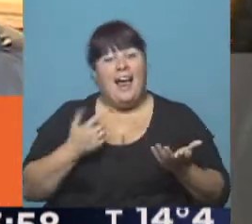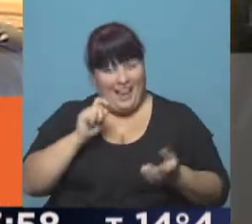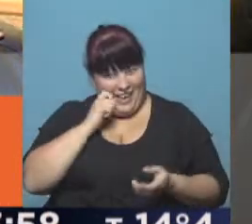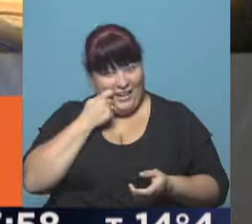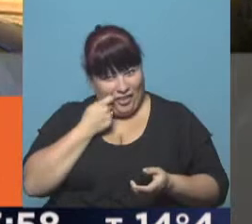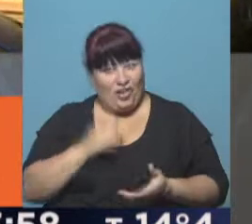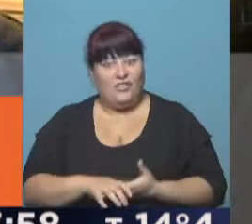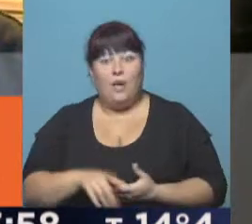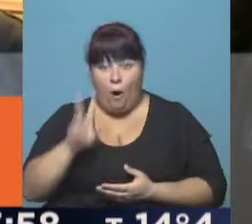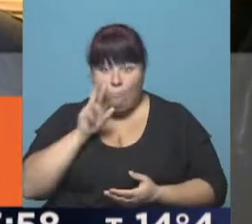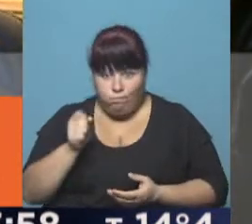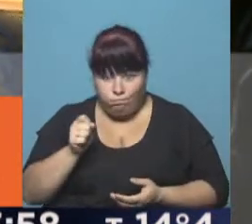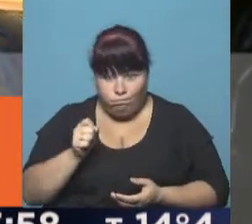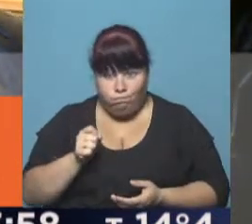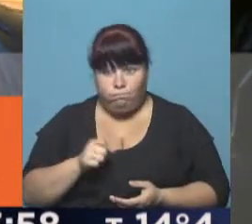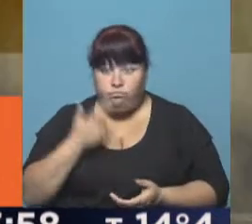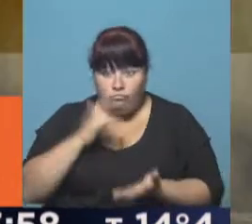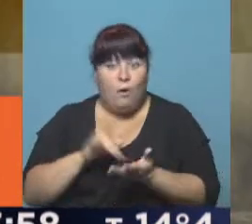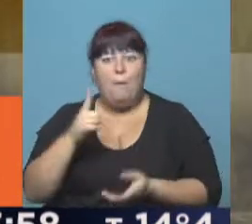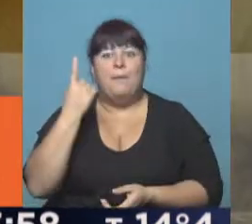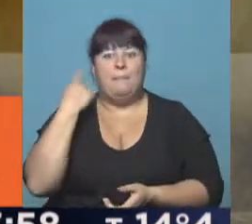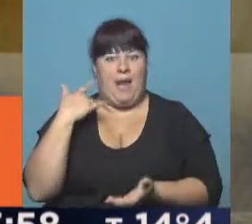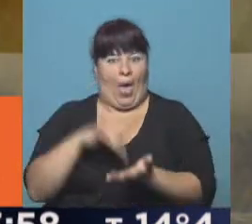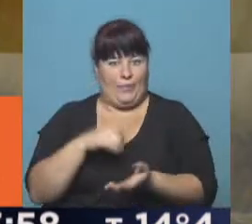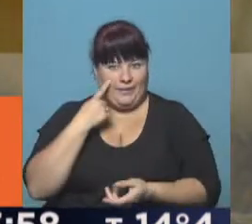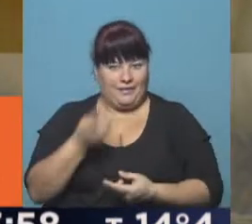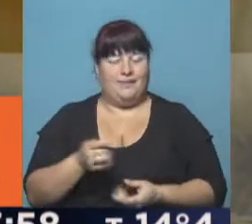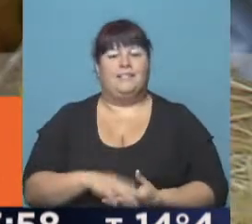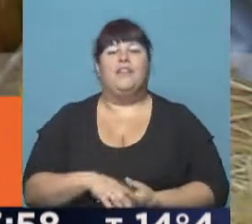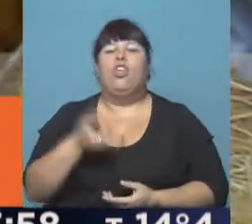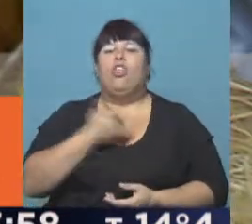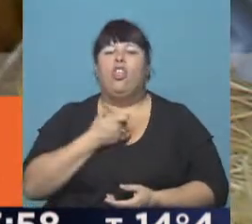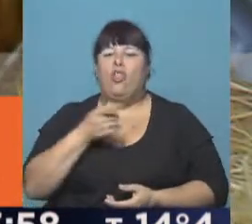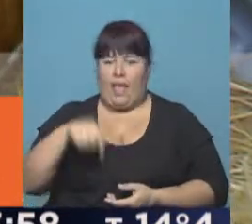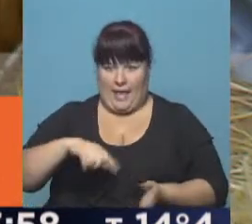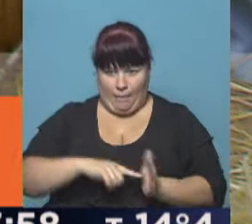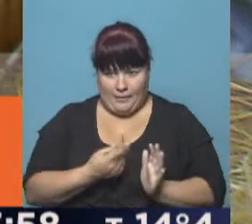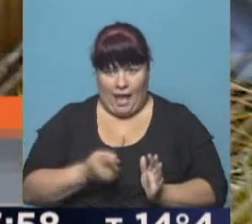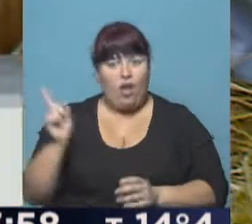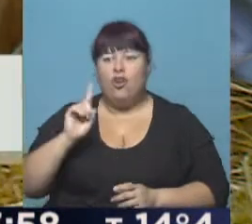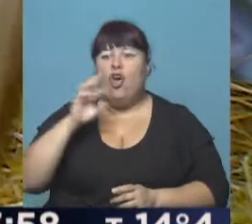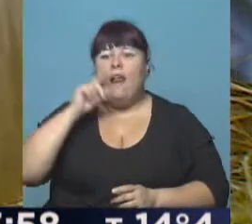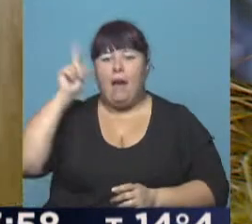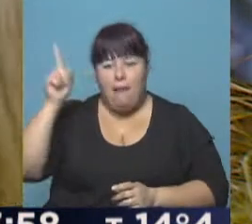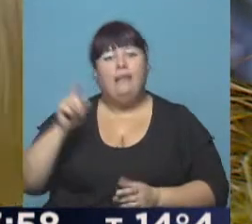re lindos. ¿Habías visto alguna vez así? No, es la primera vez que los veo. Ajá. ¿De dónde sos? ¿De acá de Capital? No, de La